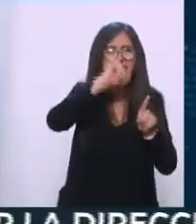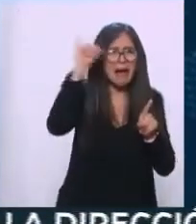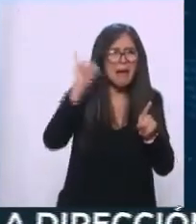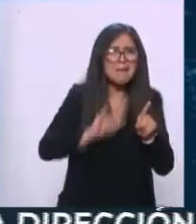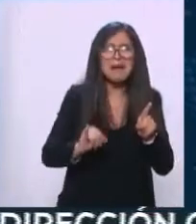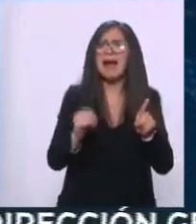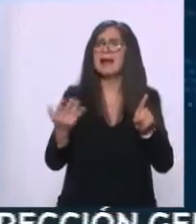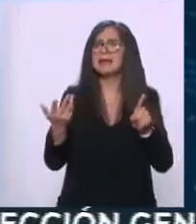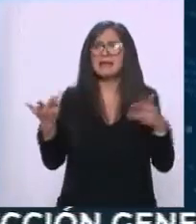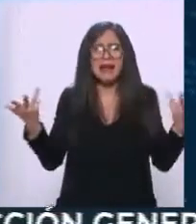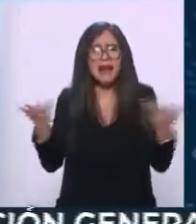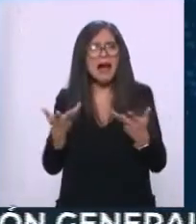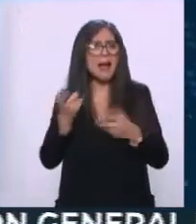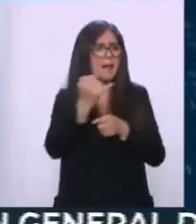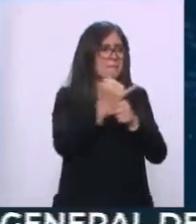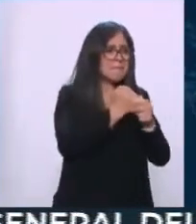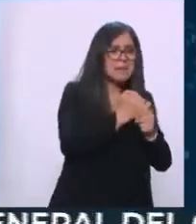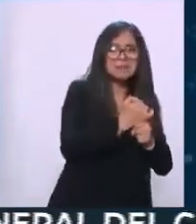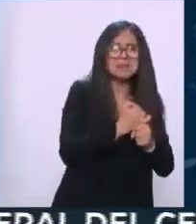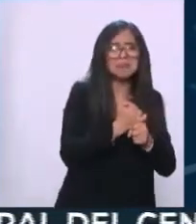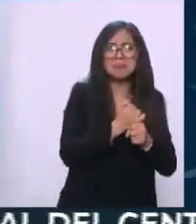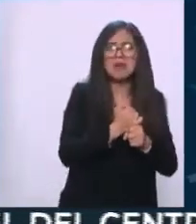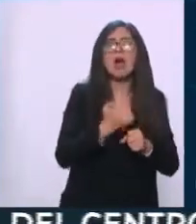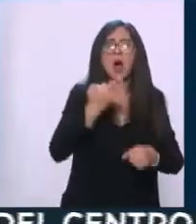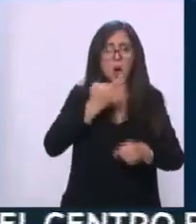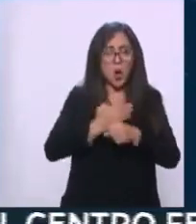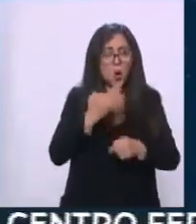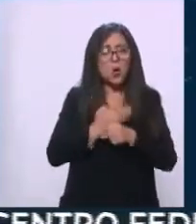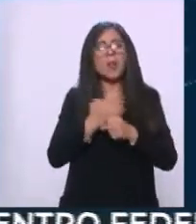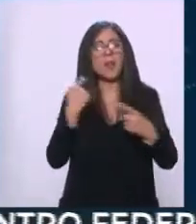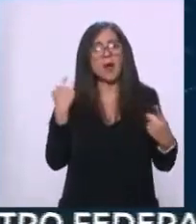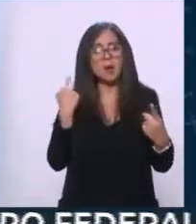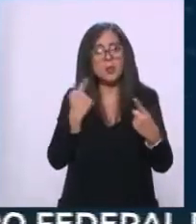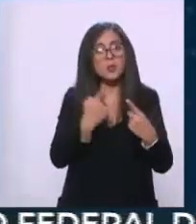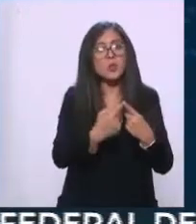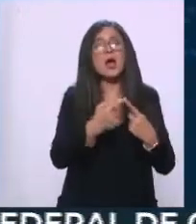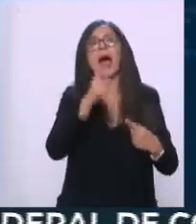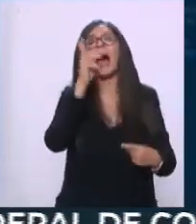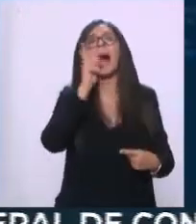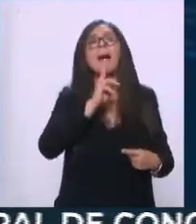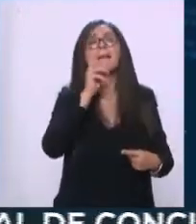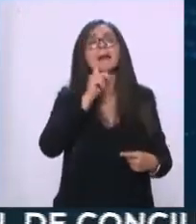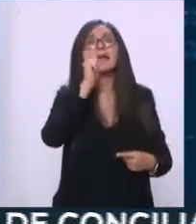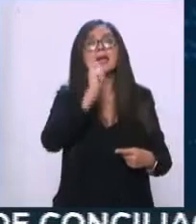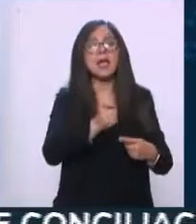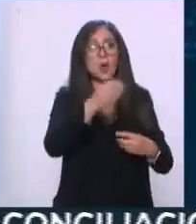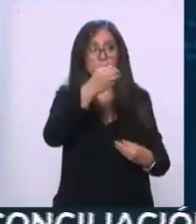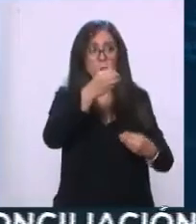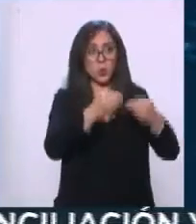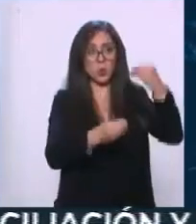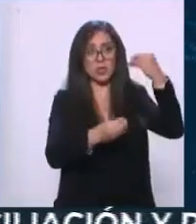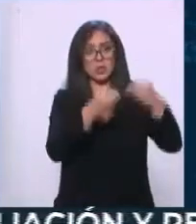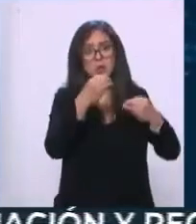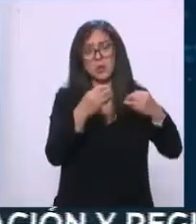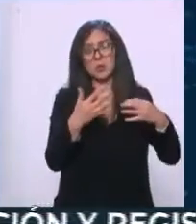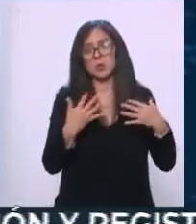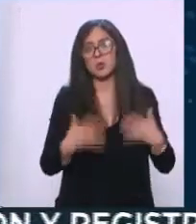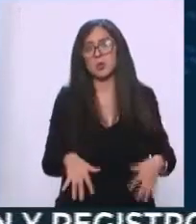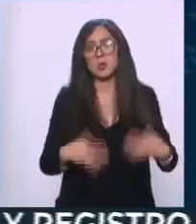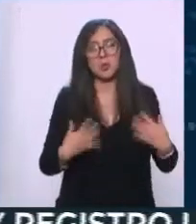menos estamos en vísperas del inicio de un juicio con alcances tan importantes